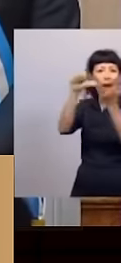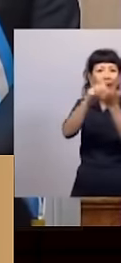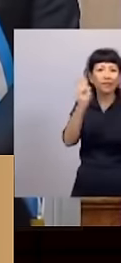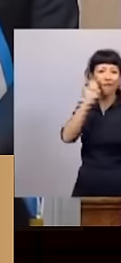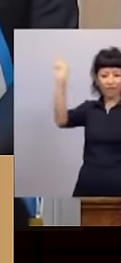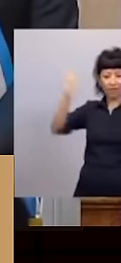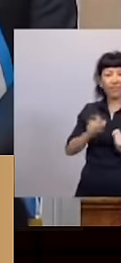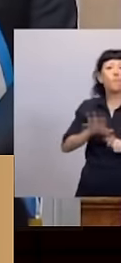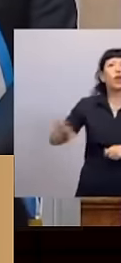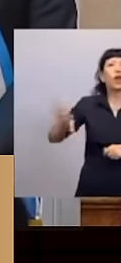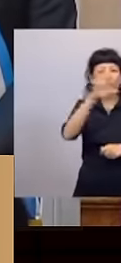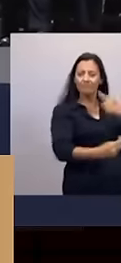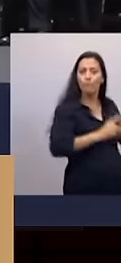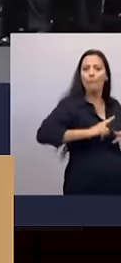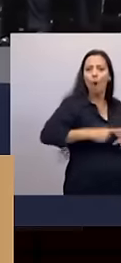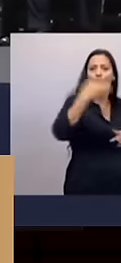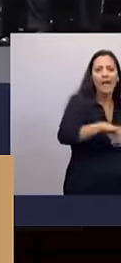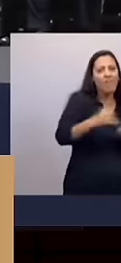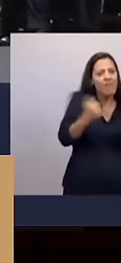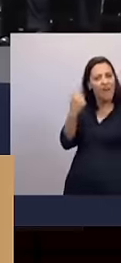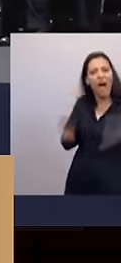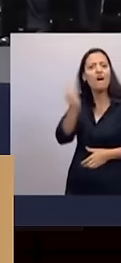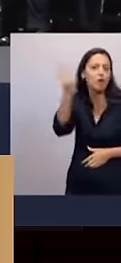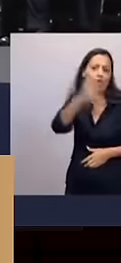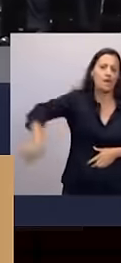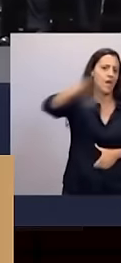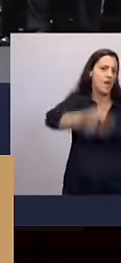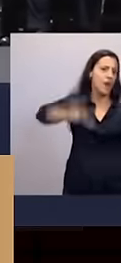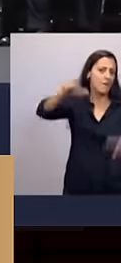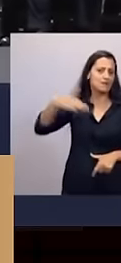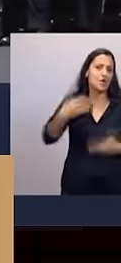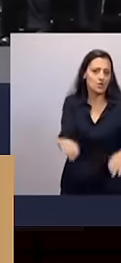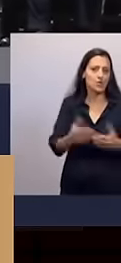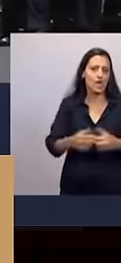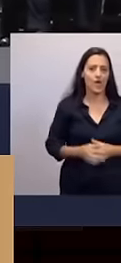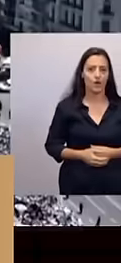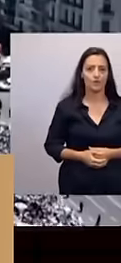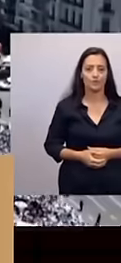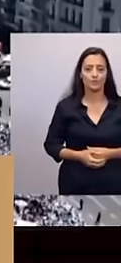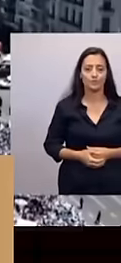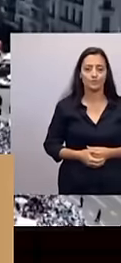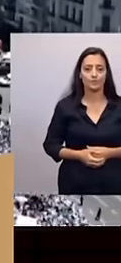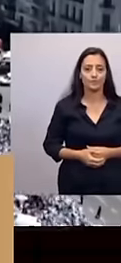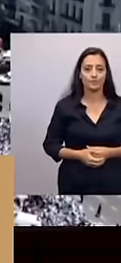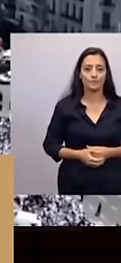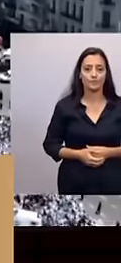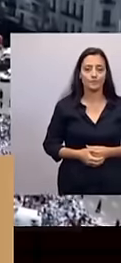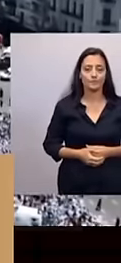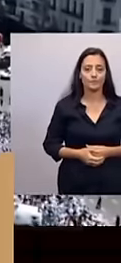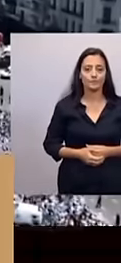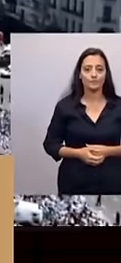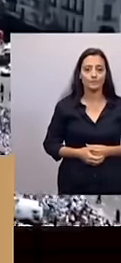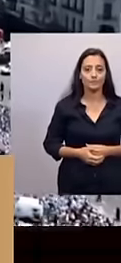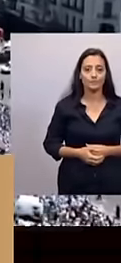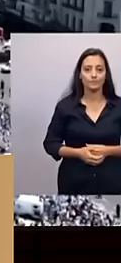creo que puede estar en el 5% o incluso por encima del 5%. Y es importante porque en octubre del año que